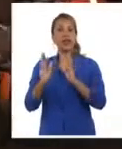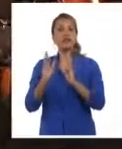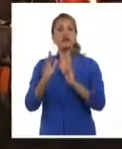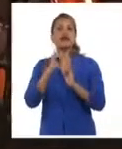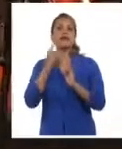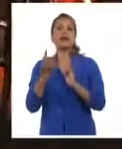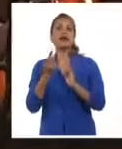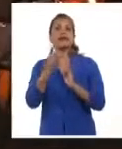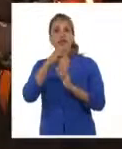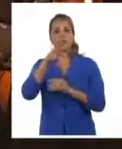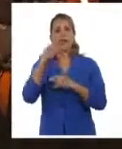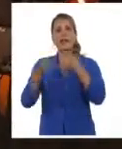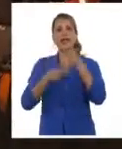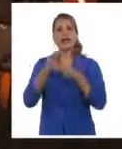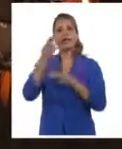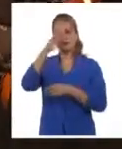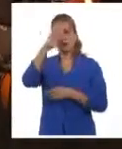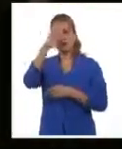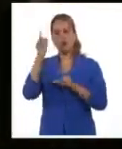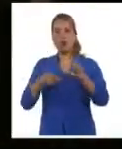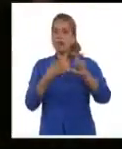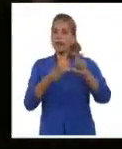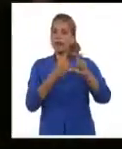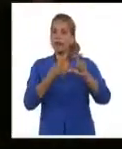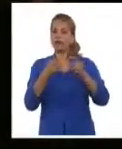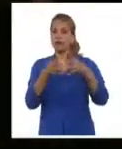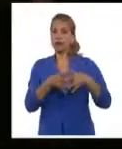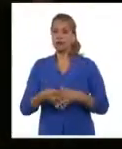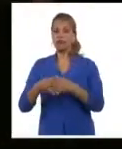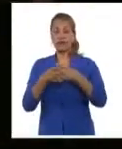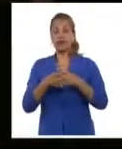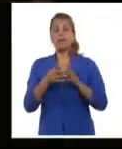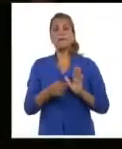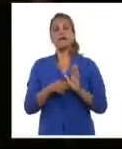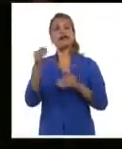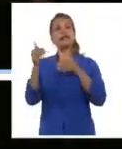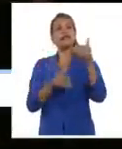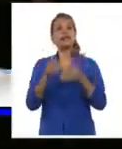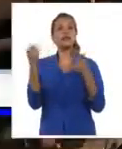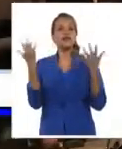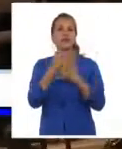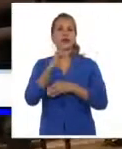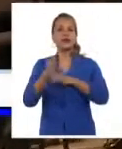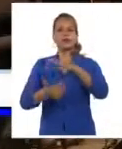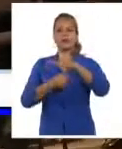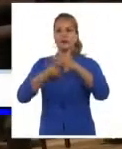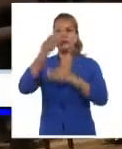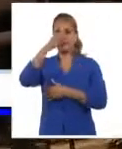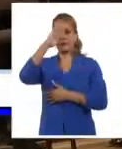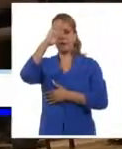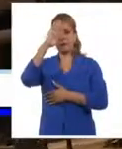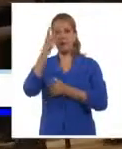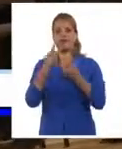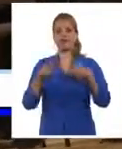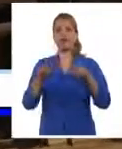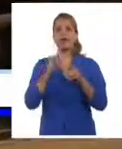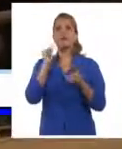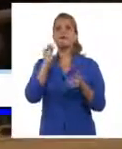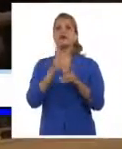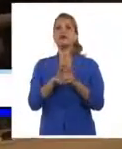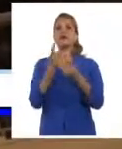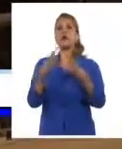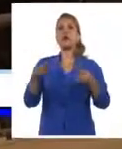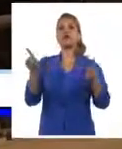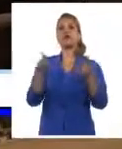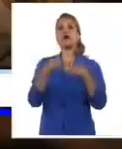que realiza Cuba Disco a la música de esa nación. A la presentación asistió el presidente cubano. El concierto inició con la pieza